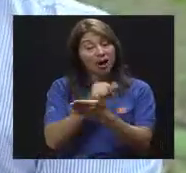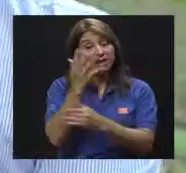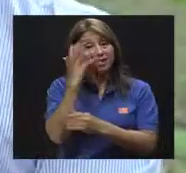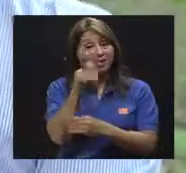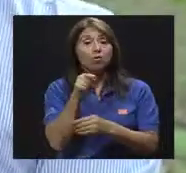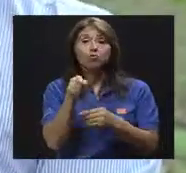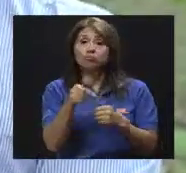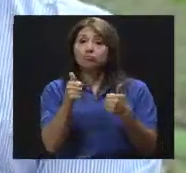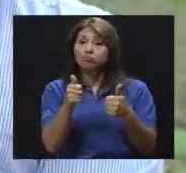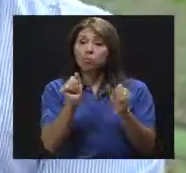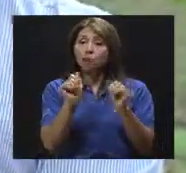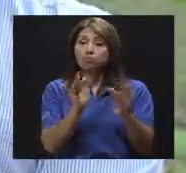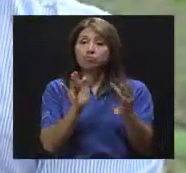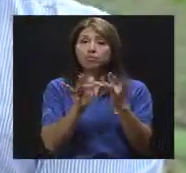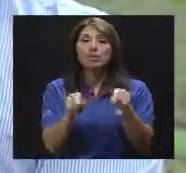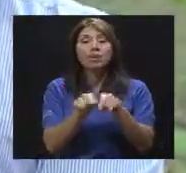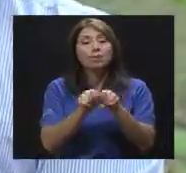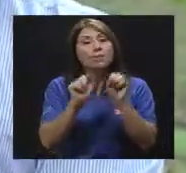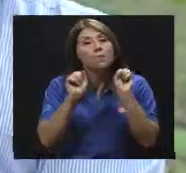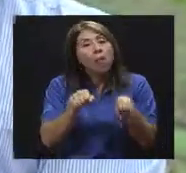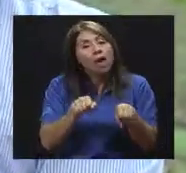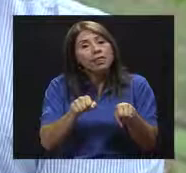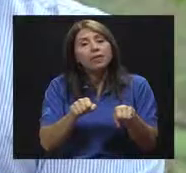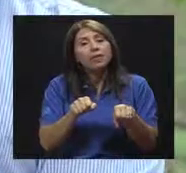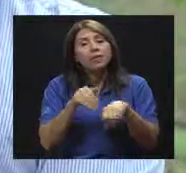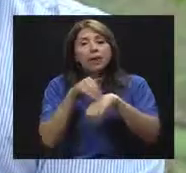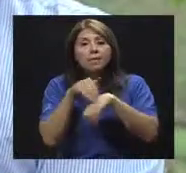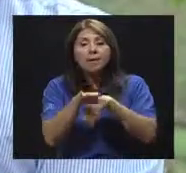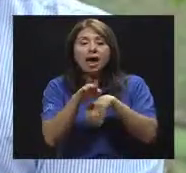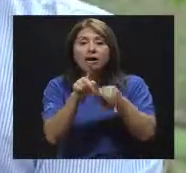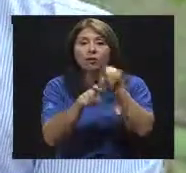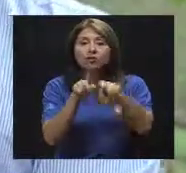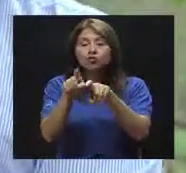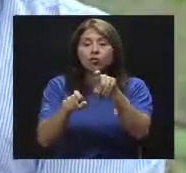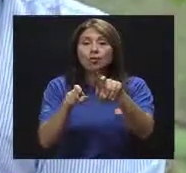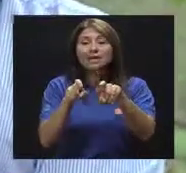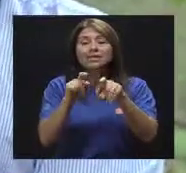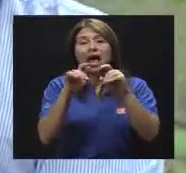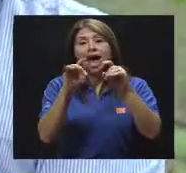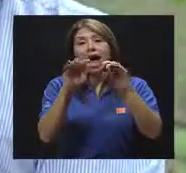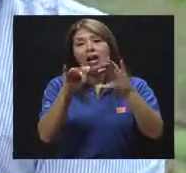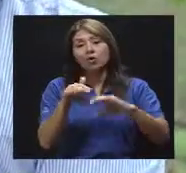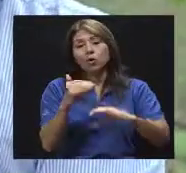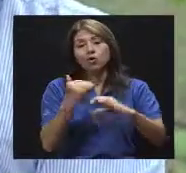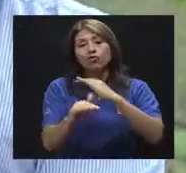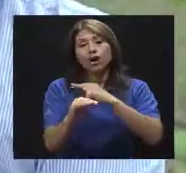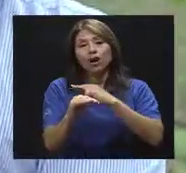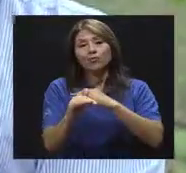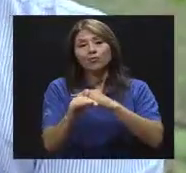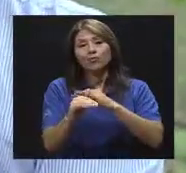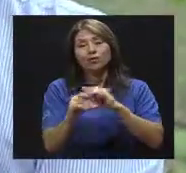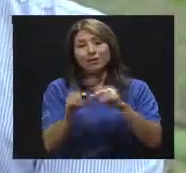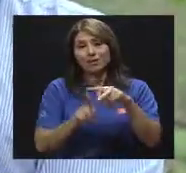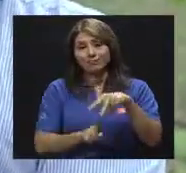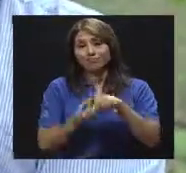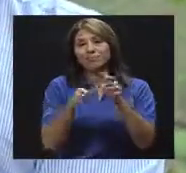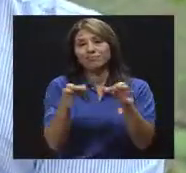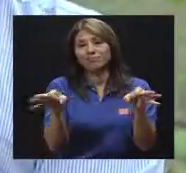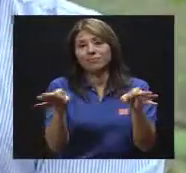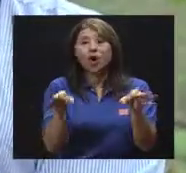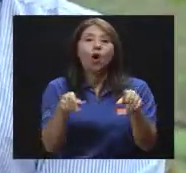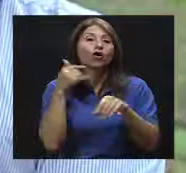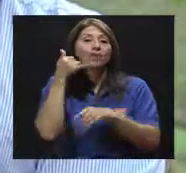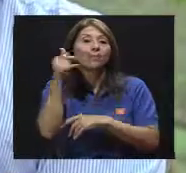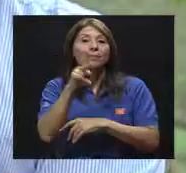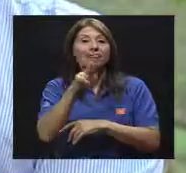muy interactiva. También pueden enviar algún tipo de consulta o lo que quieran a el correo que tenemos aquí en pantalla o llamarnos